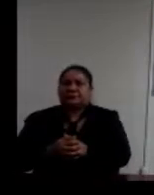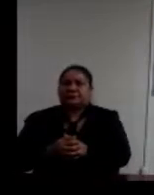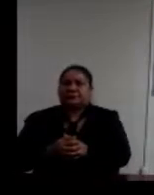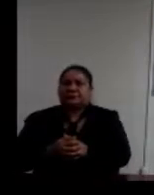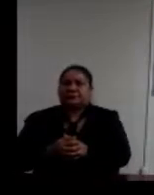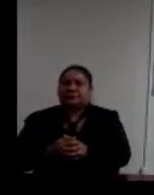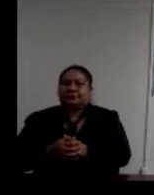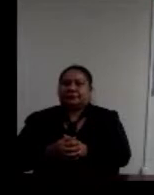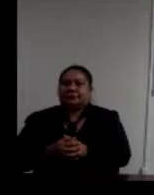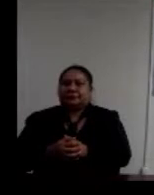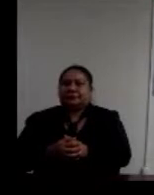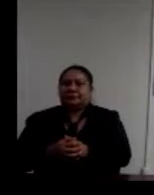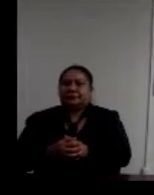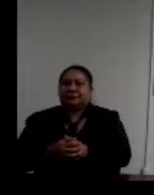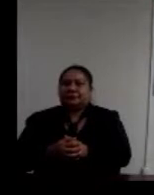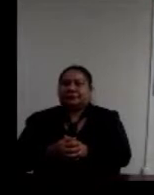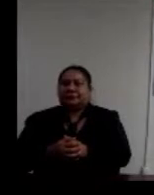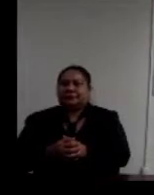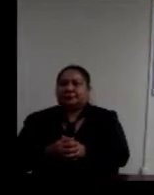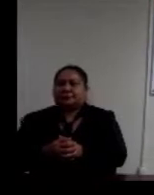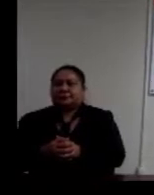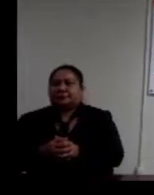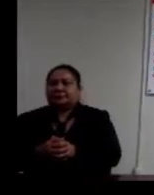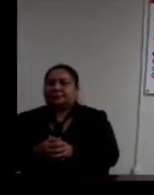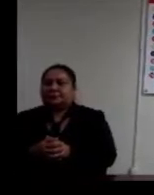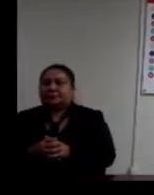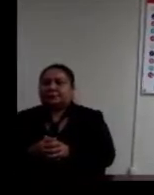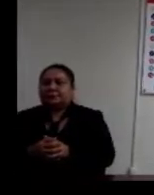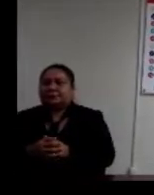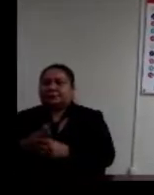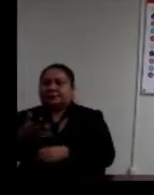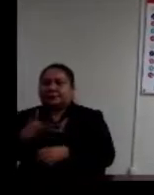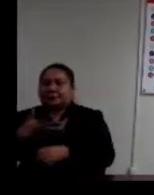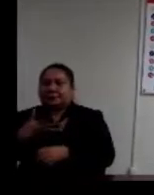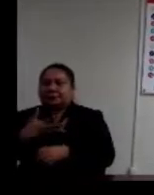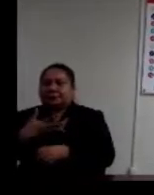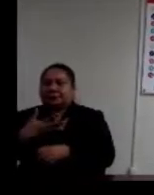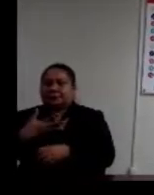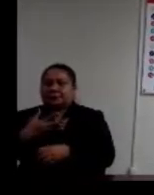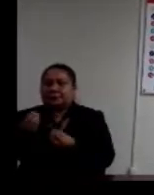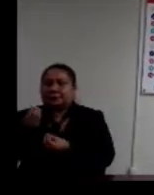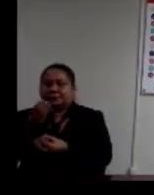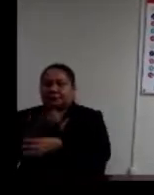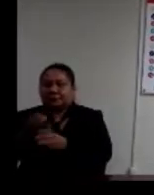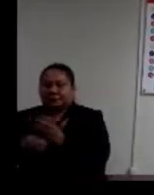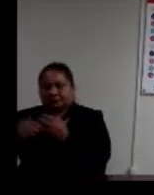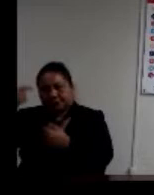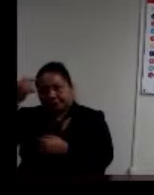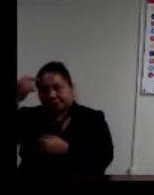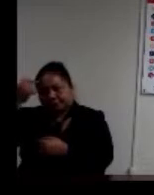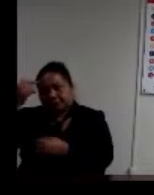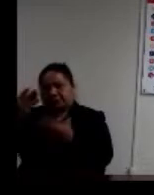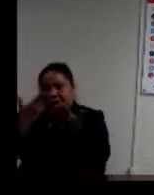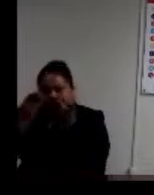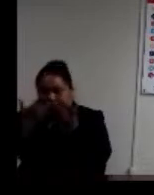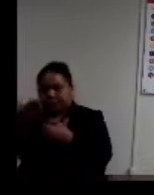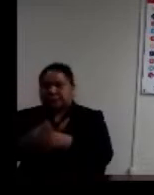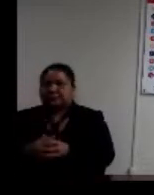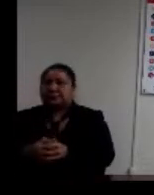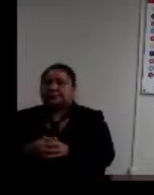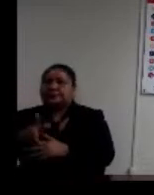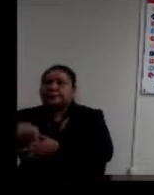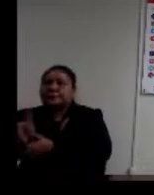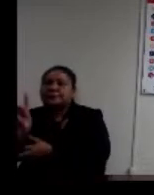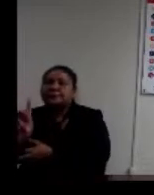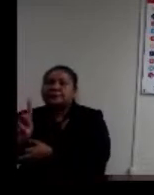estudiado son la noradrenalina, la sertralina y y la dopamina, entre otros.